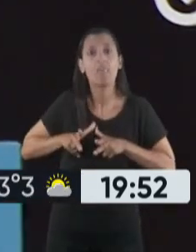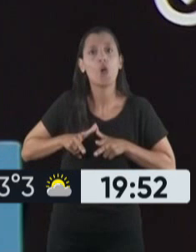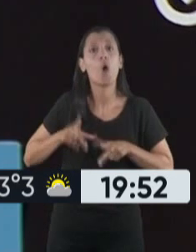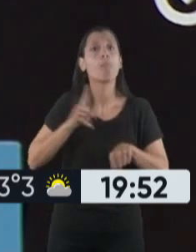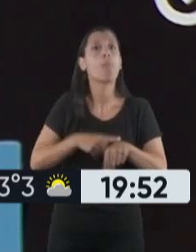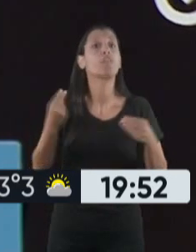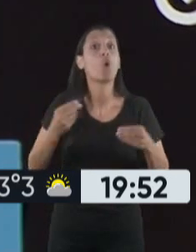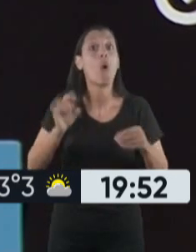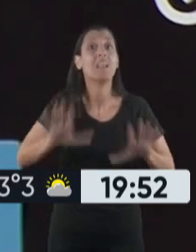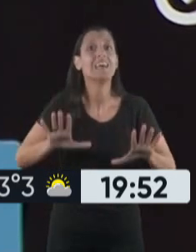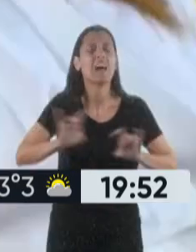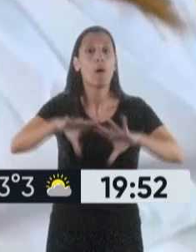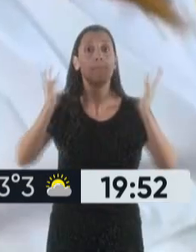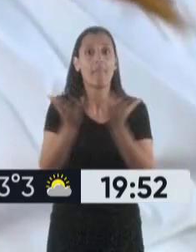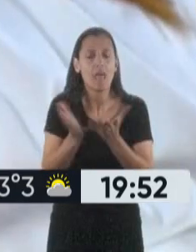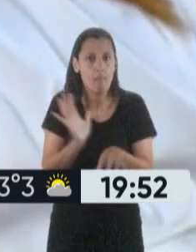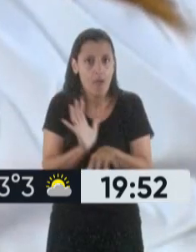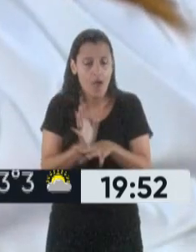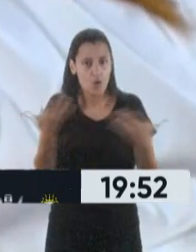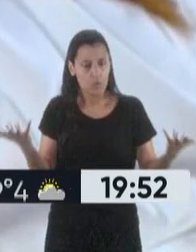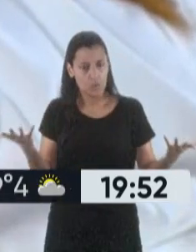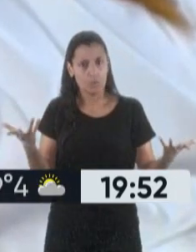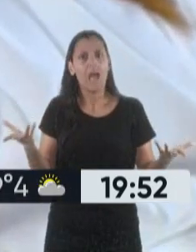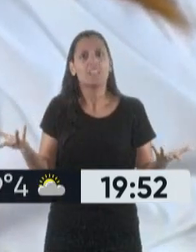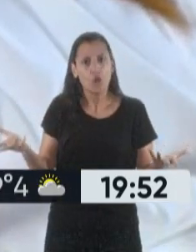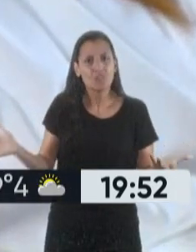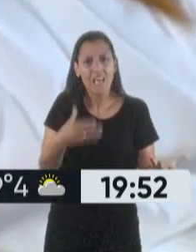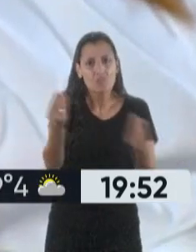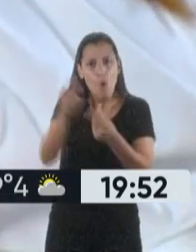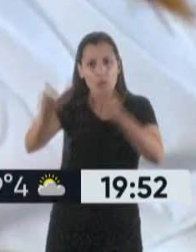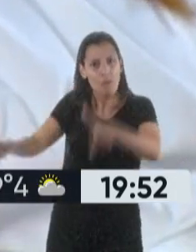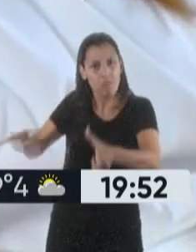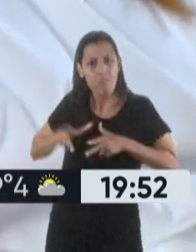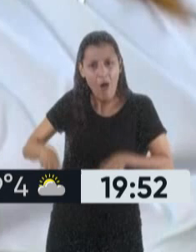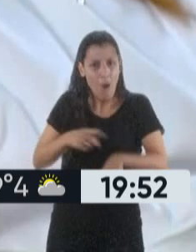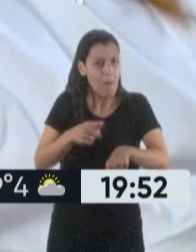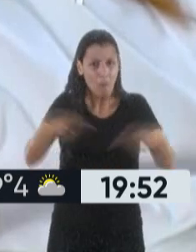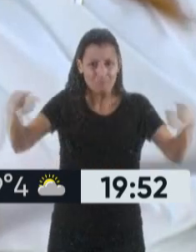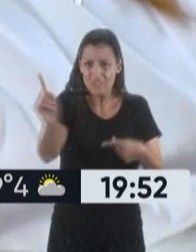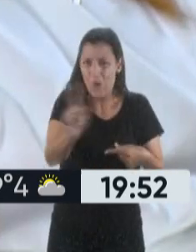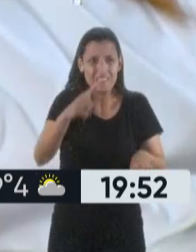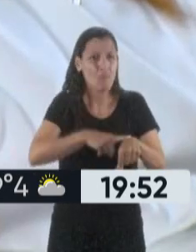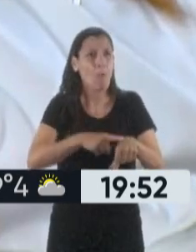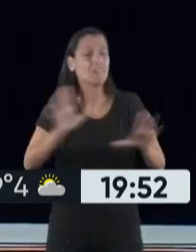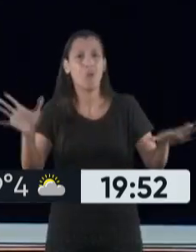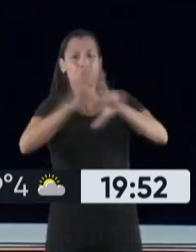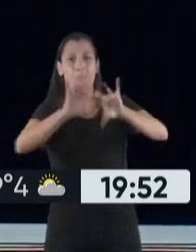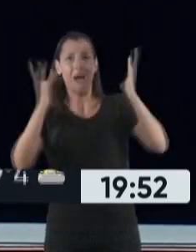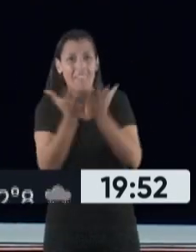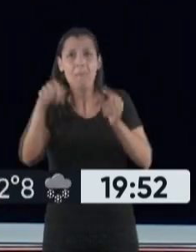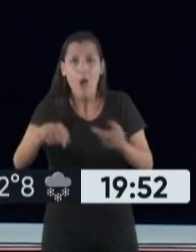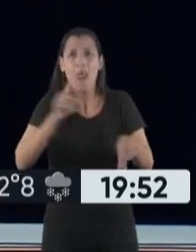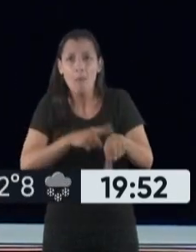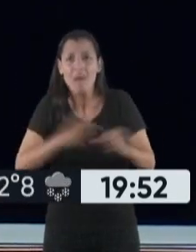pandemia. Y entonces todos me decían, che, no es buen momento que en el medio de la pandemia hagamos esto.